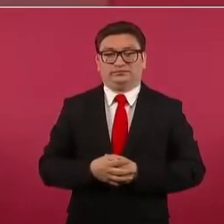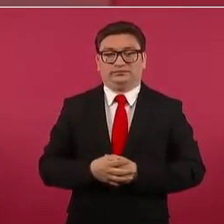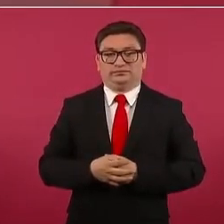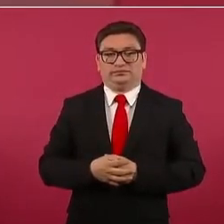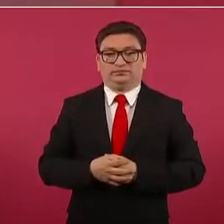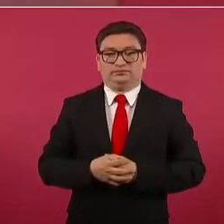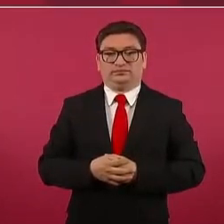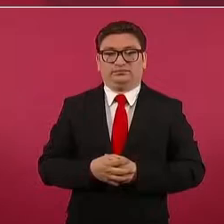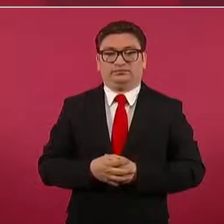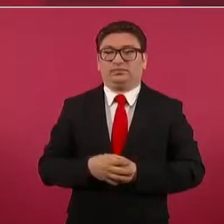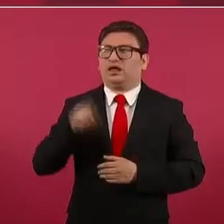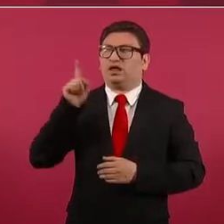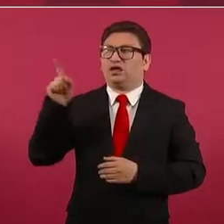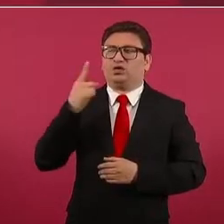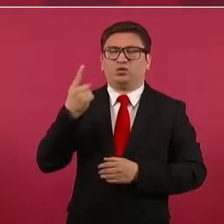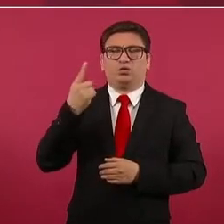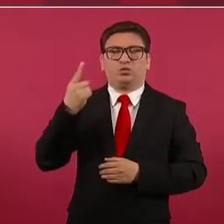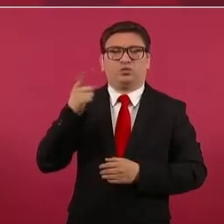señor ahí,